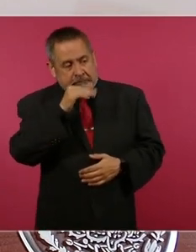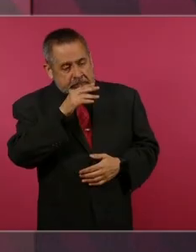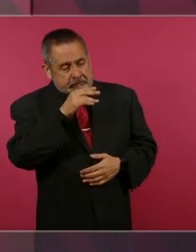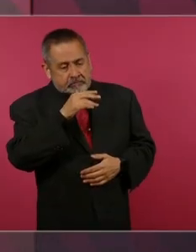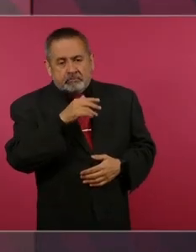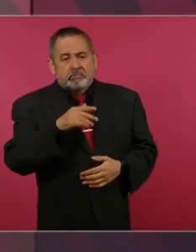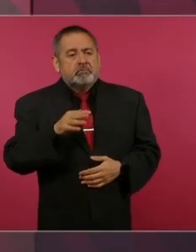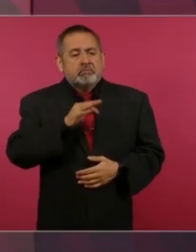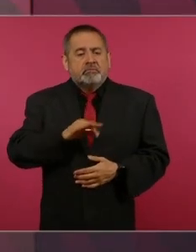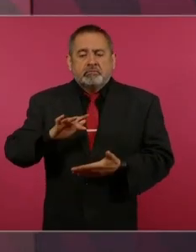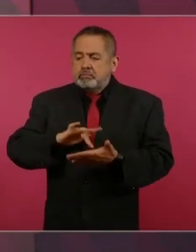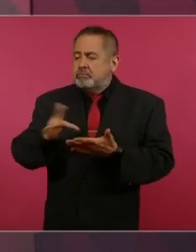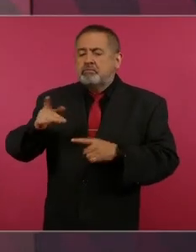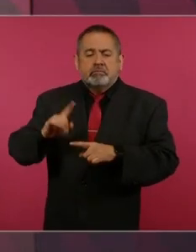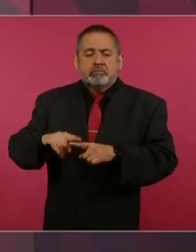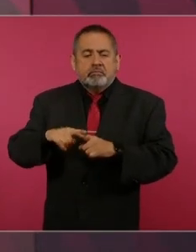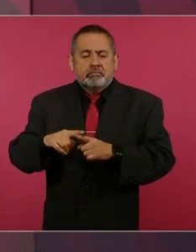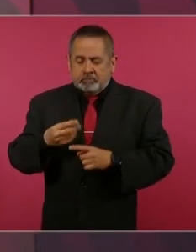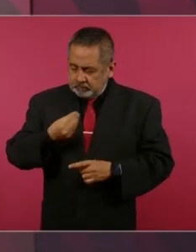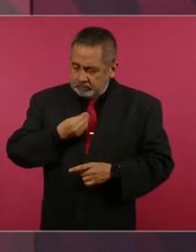resistir